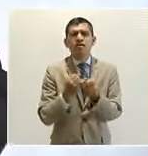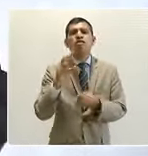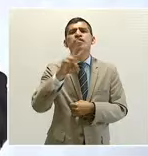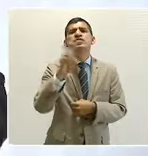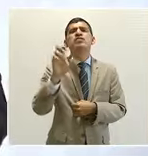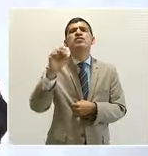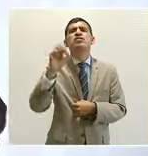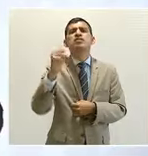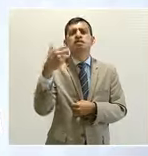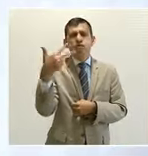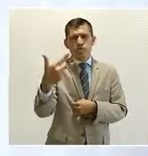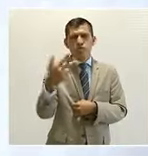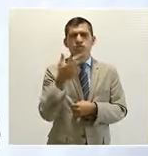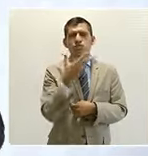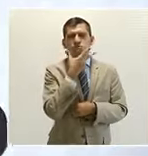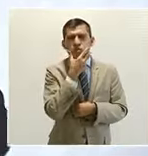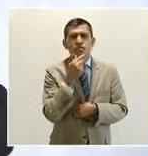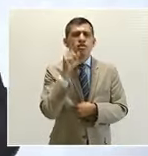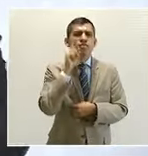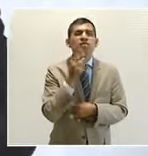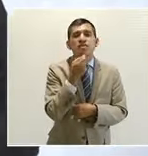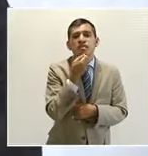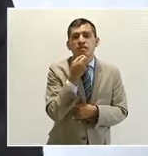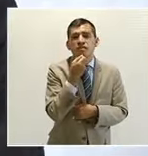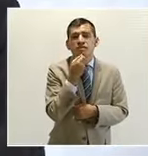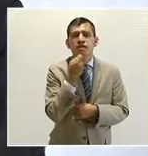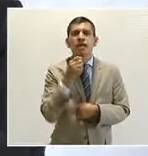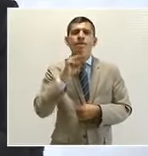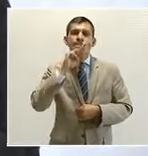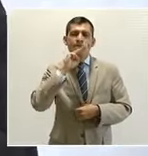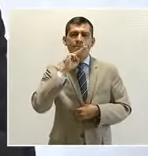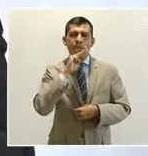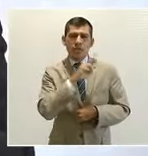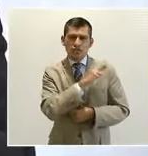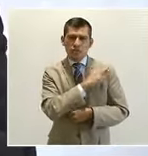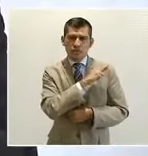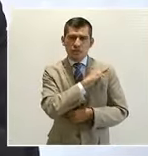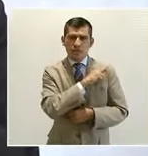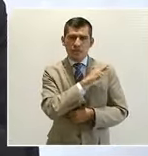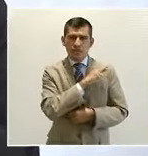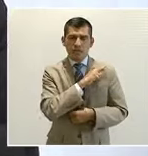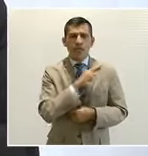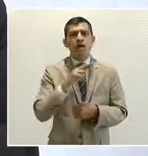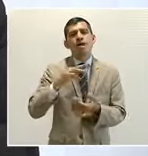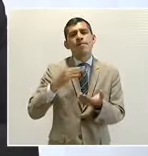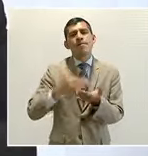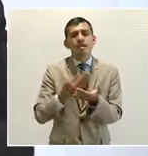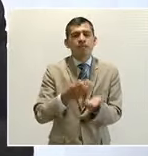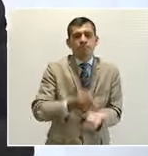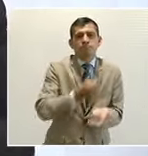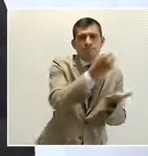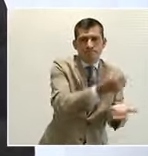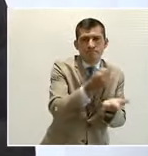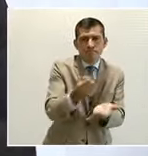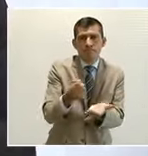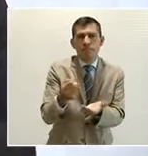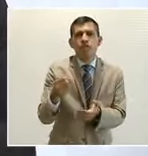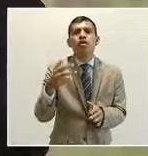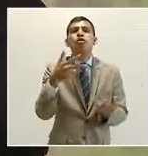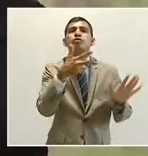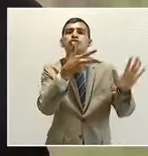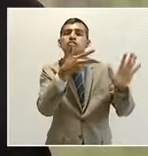niñas y niños de madre solteras que están recibiendo becas 802 productores